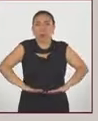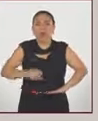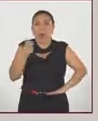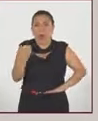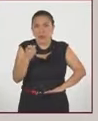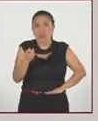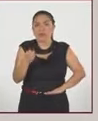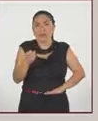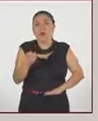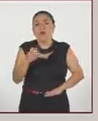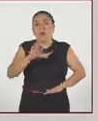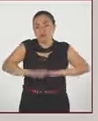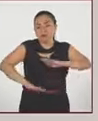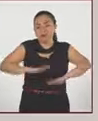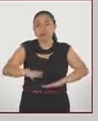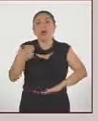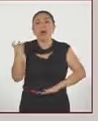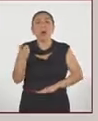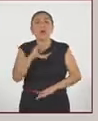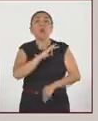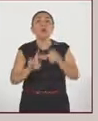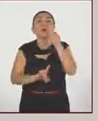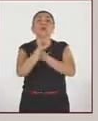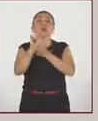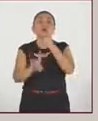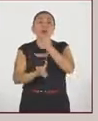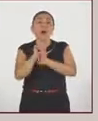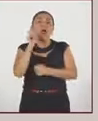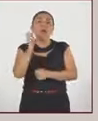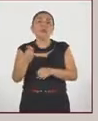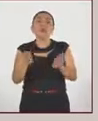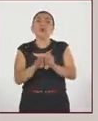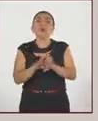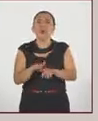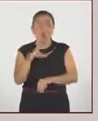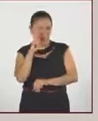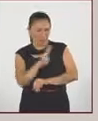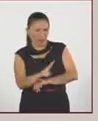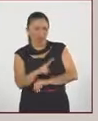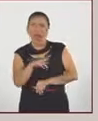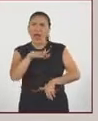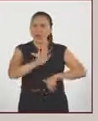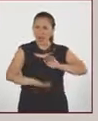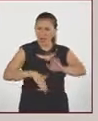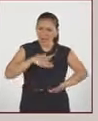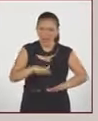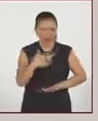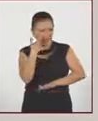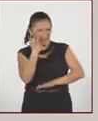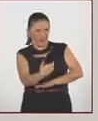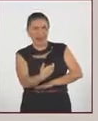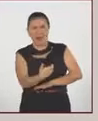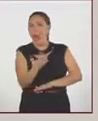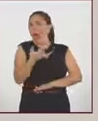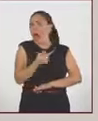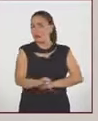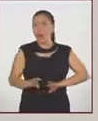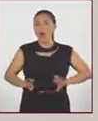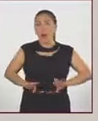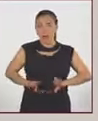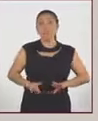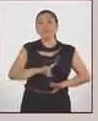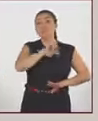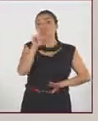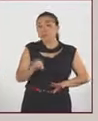torsión tibial, que nos causa esta característica manera de caminar de los alumnos, ¿no? Básicamente, conforme se